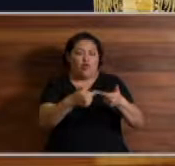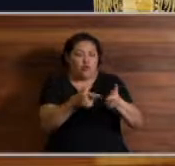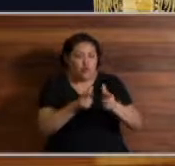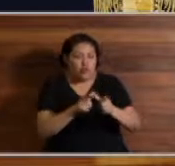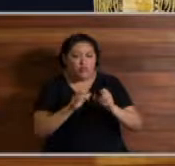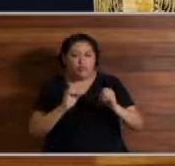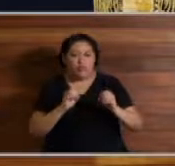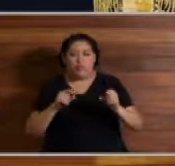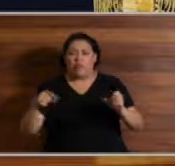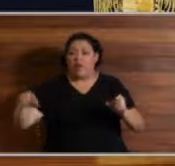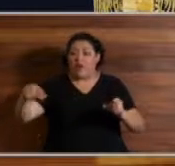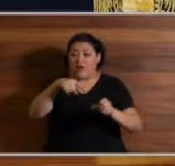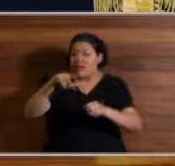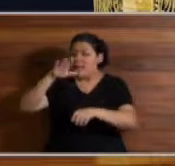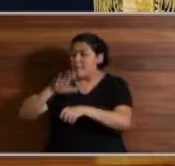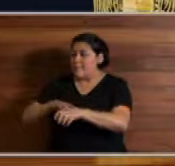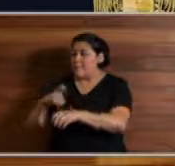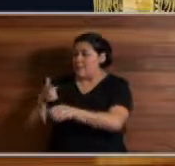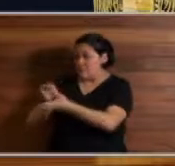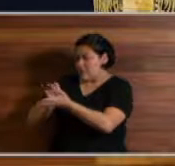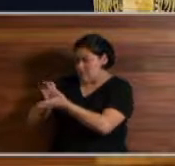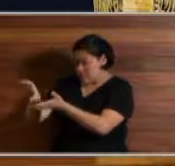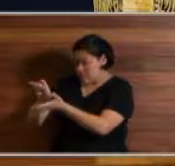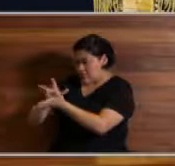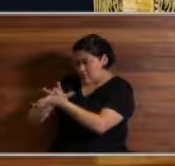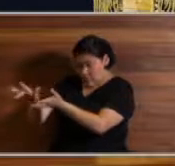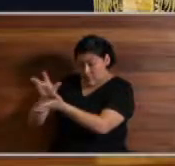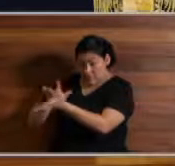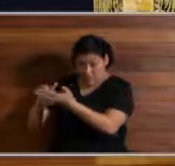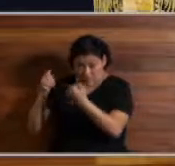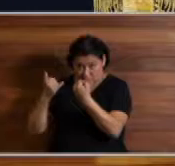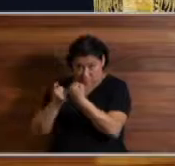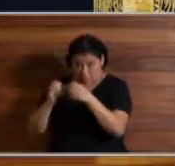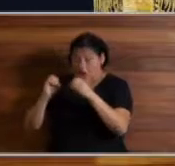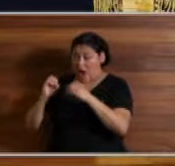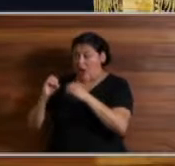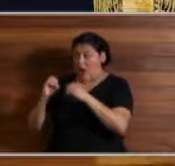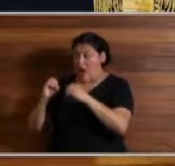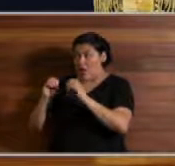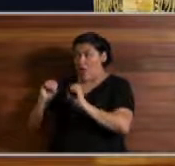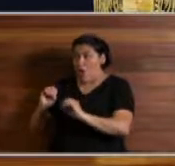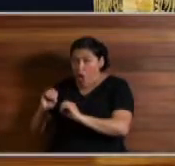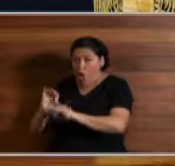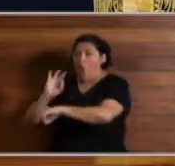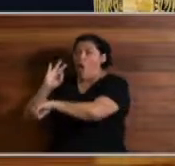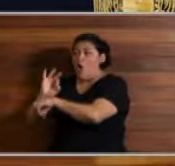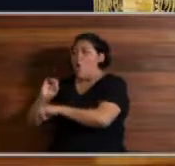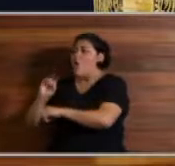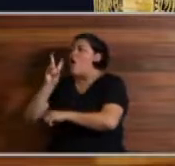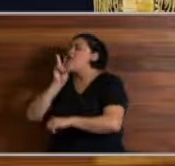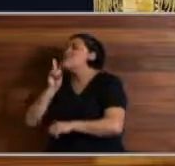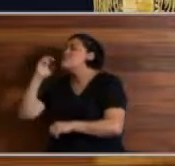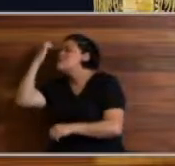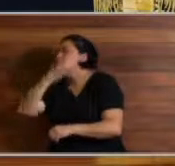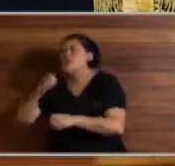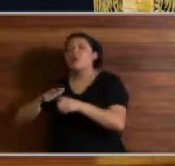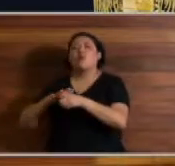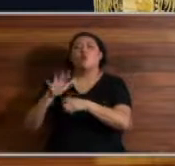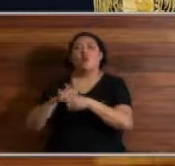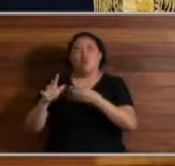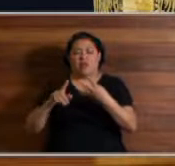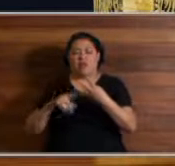sociedad, tengan que ser más apoyados o menos cuestionados? Y son todas